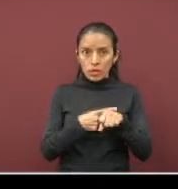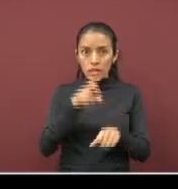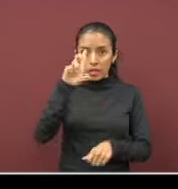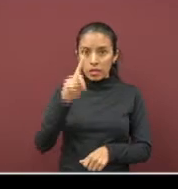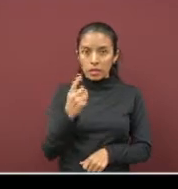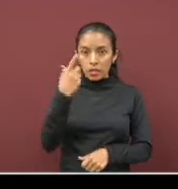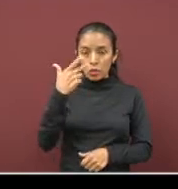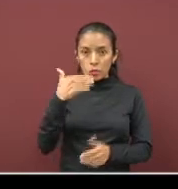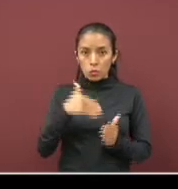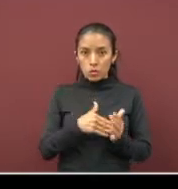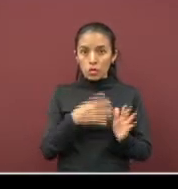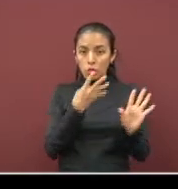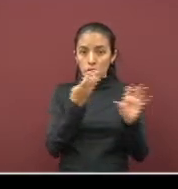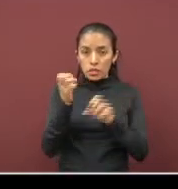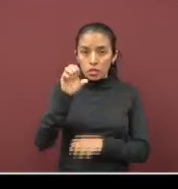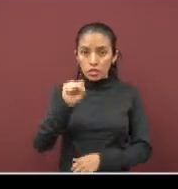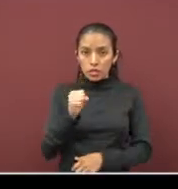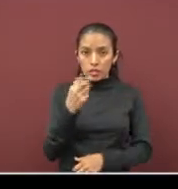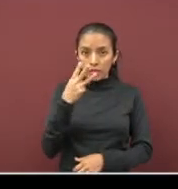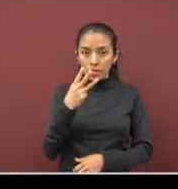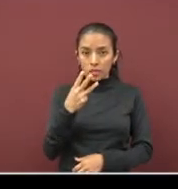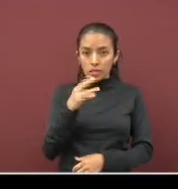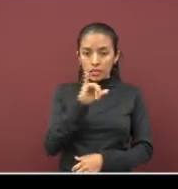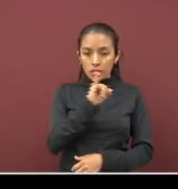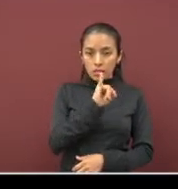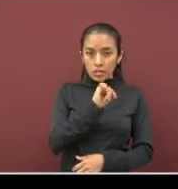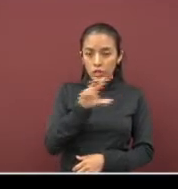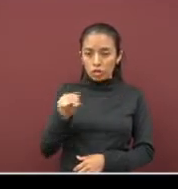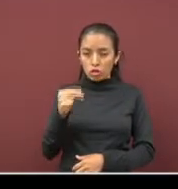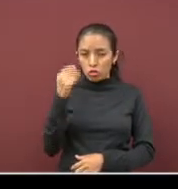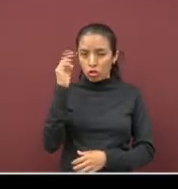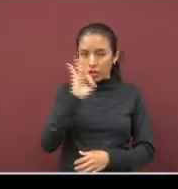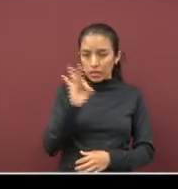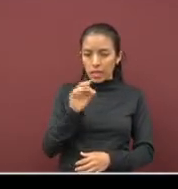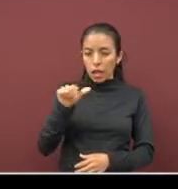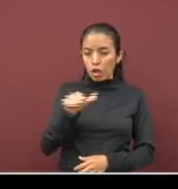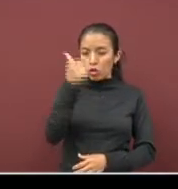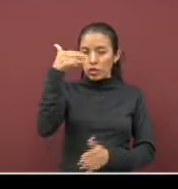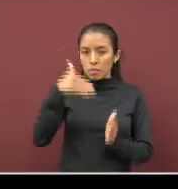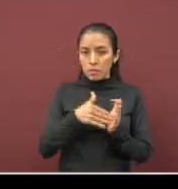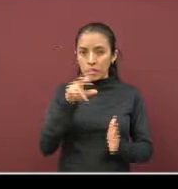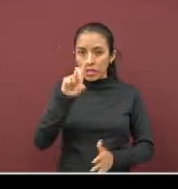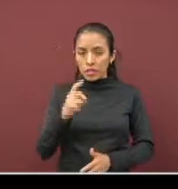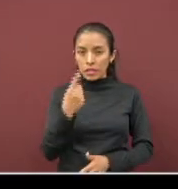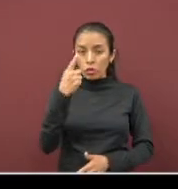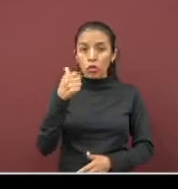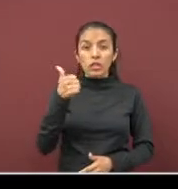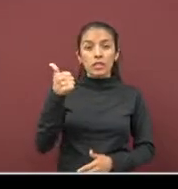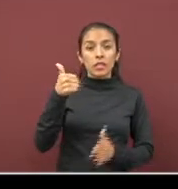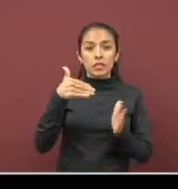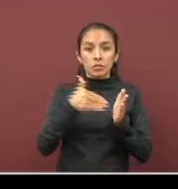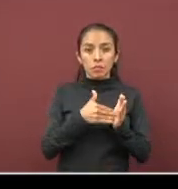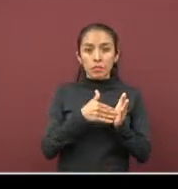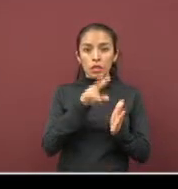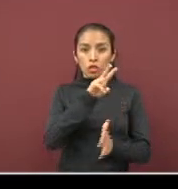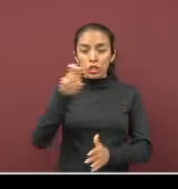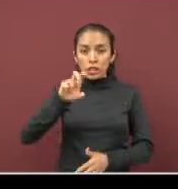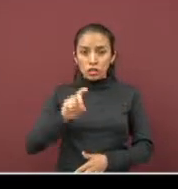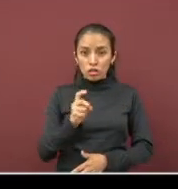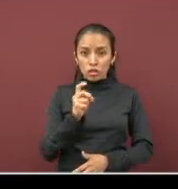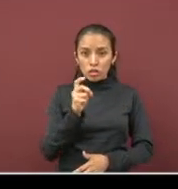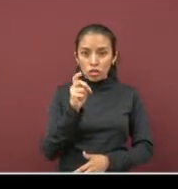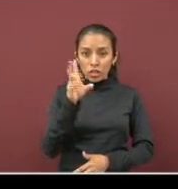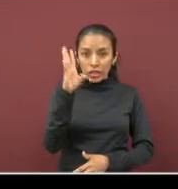963 sospechosos 11 mil 31 y 6 mil 239